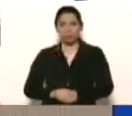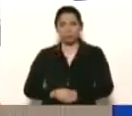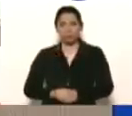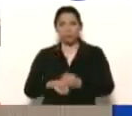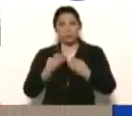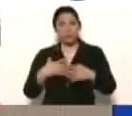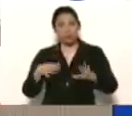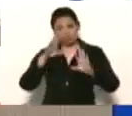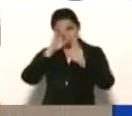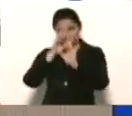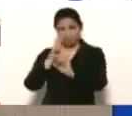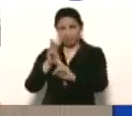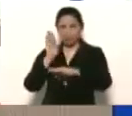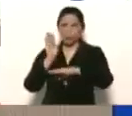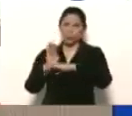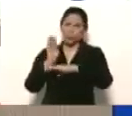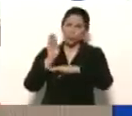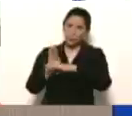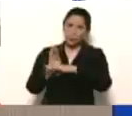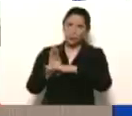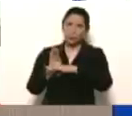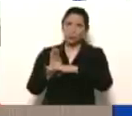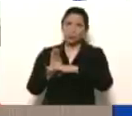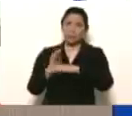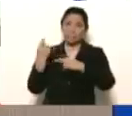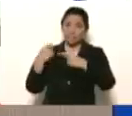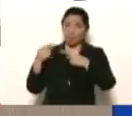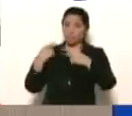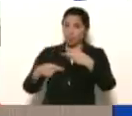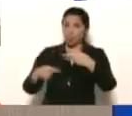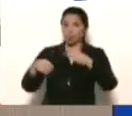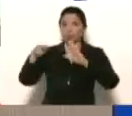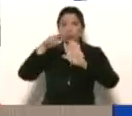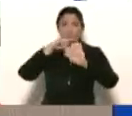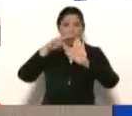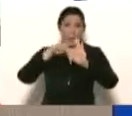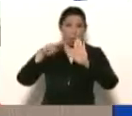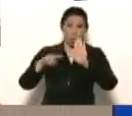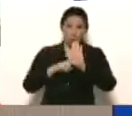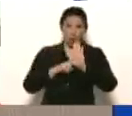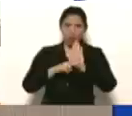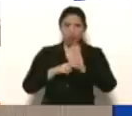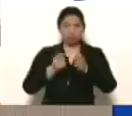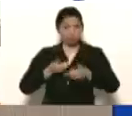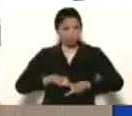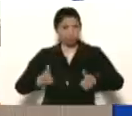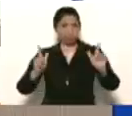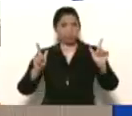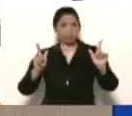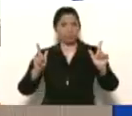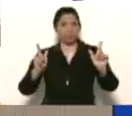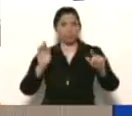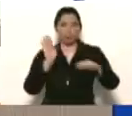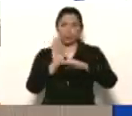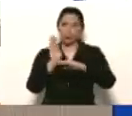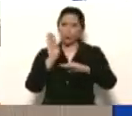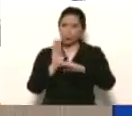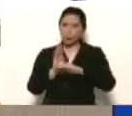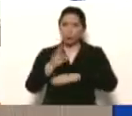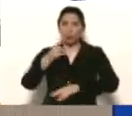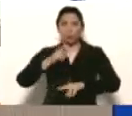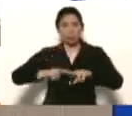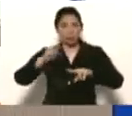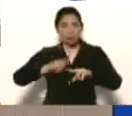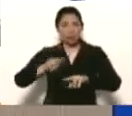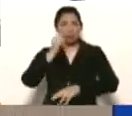respetando y cuidando una serie de normas que nos permitían cuidar a nuestras niñas ya nuestros